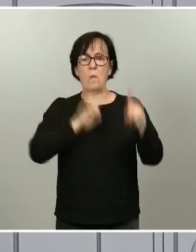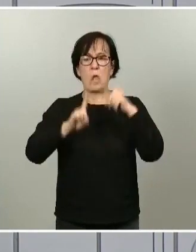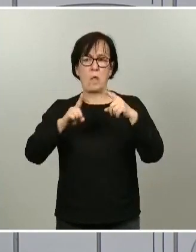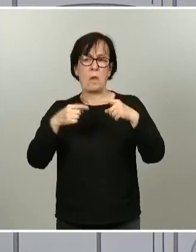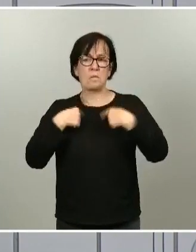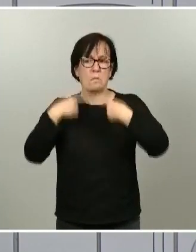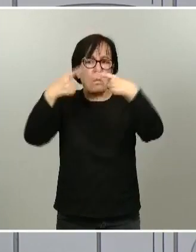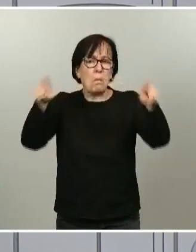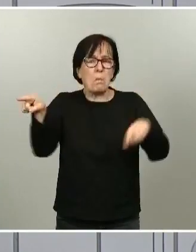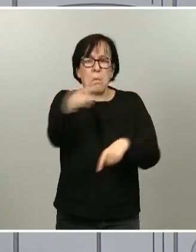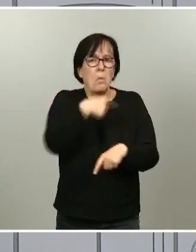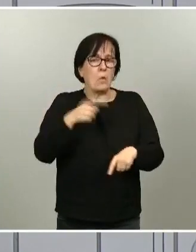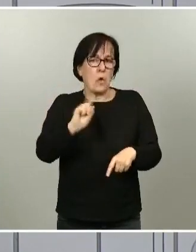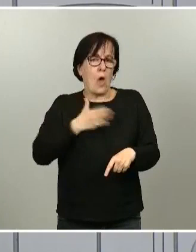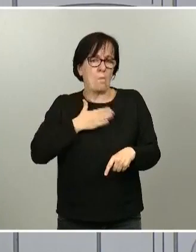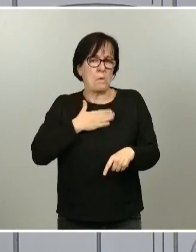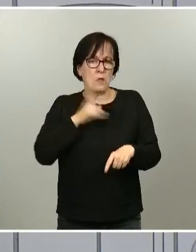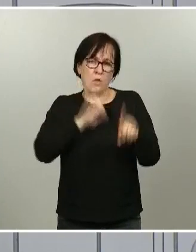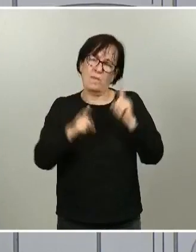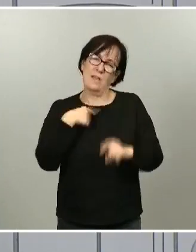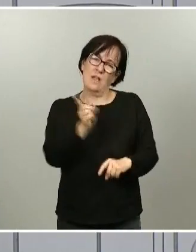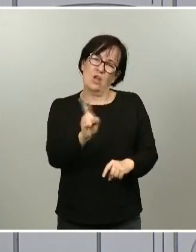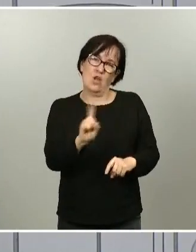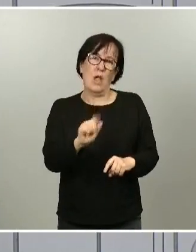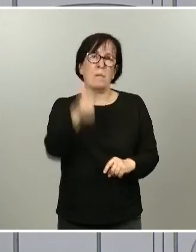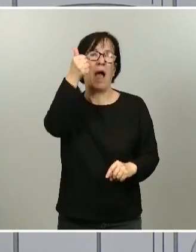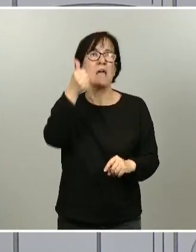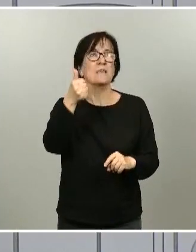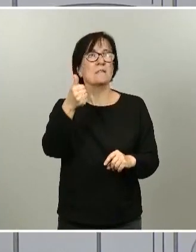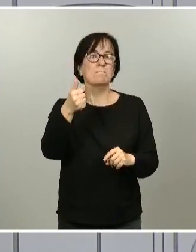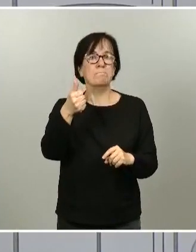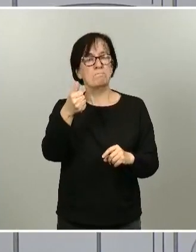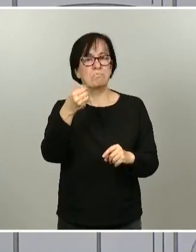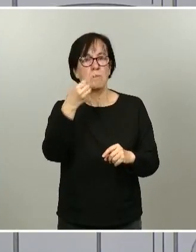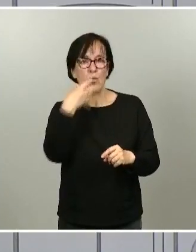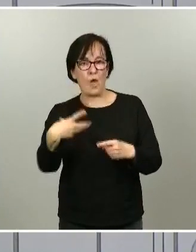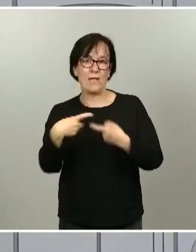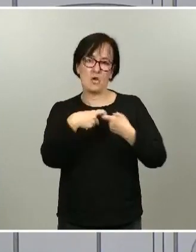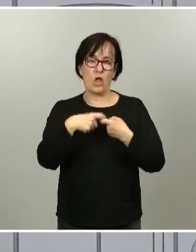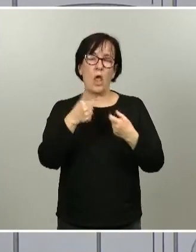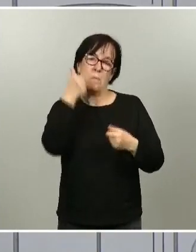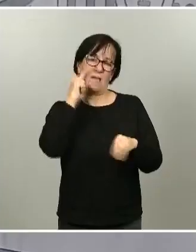que no es, digamos, ni la más solidaria ni probablemente la más prudente.